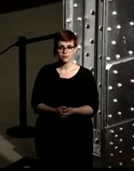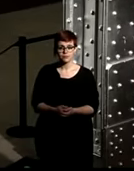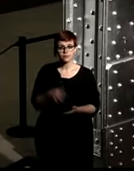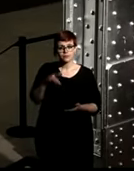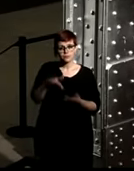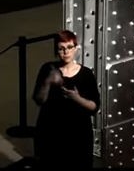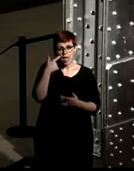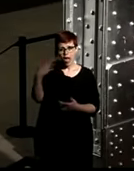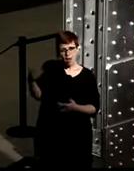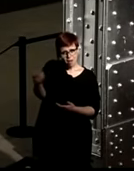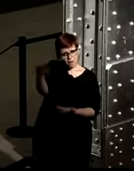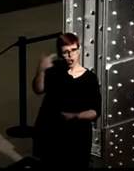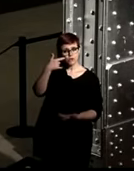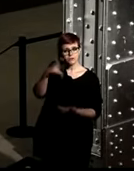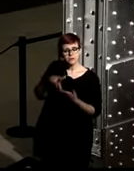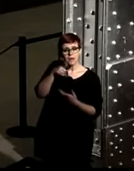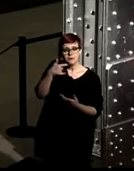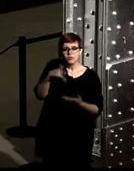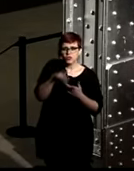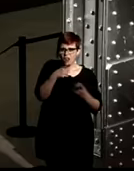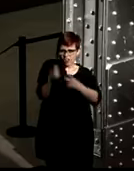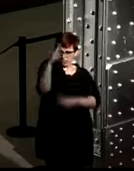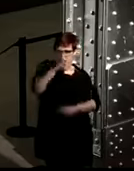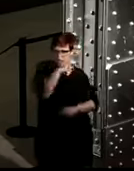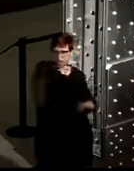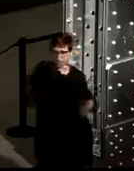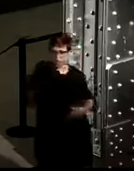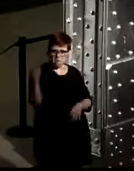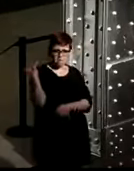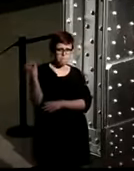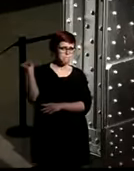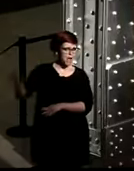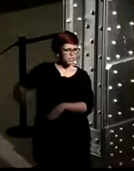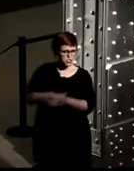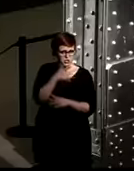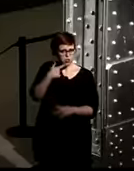Baja, Luismi. ¿Cómo vas a estar tú solo por ahí? Que yo no necesito a mis viejos, chaval, que puedo vivir solo perfectamente.